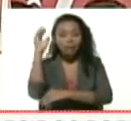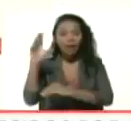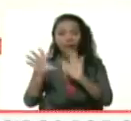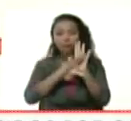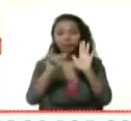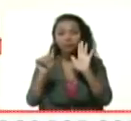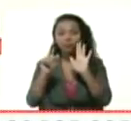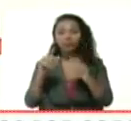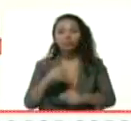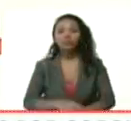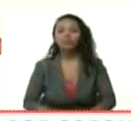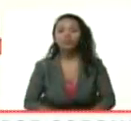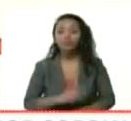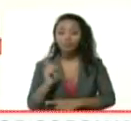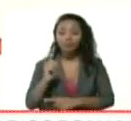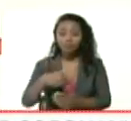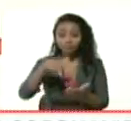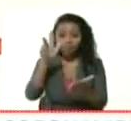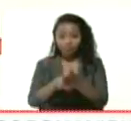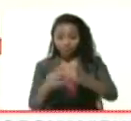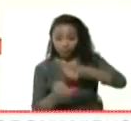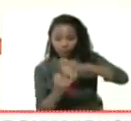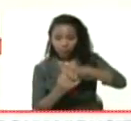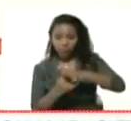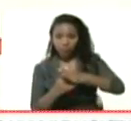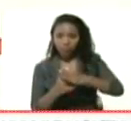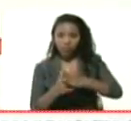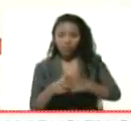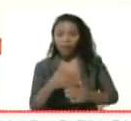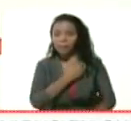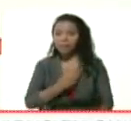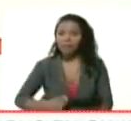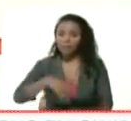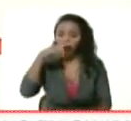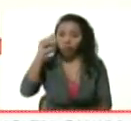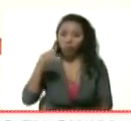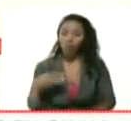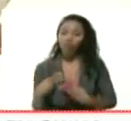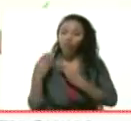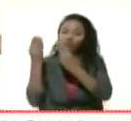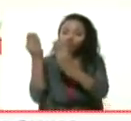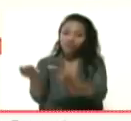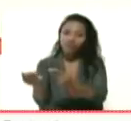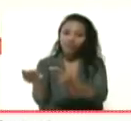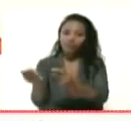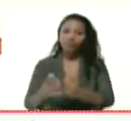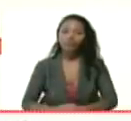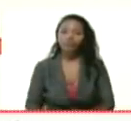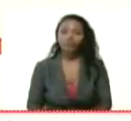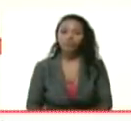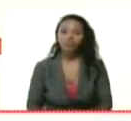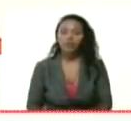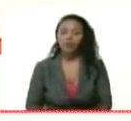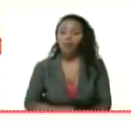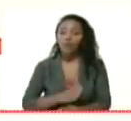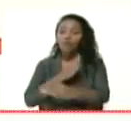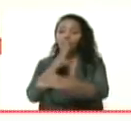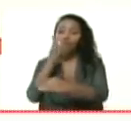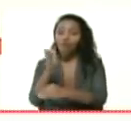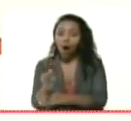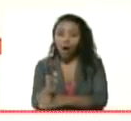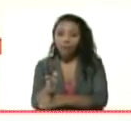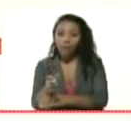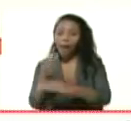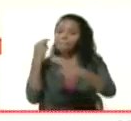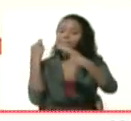aprobar una serie de instrumentos legales que el compañero presidente Nicolás Maduro nos entregó cuando fue